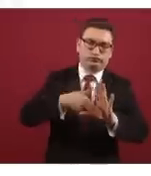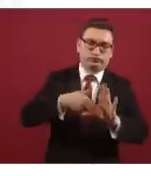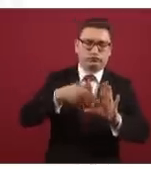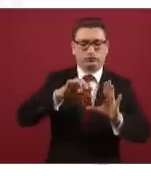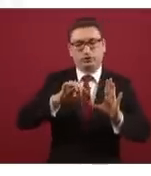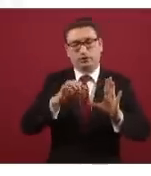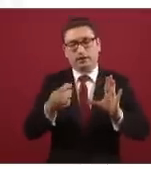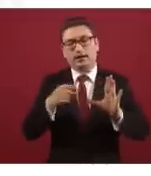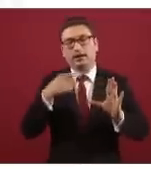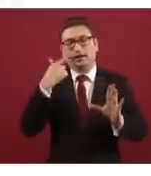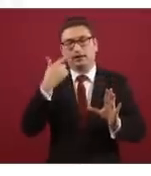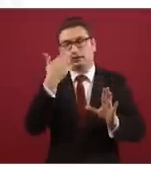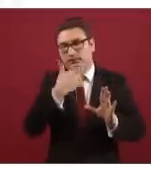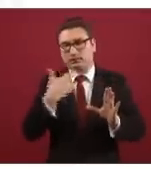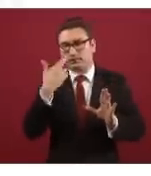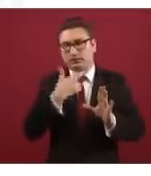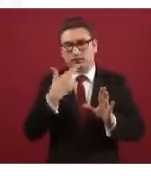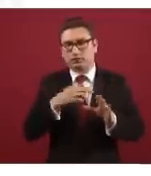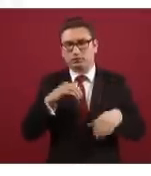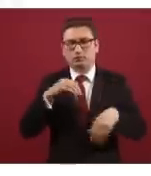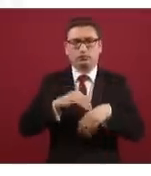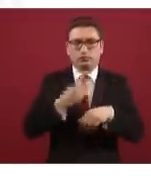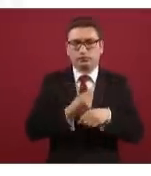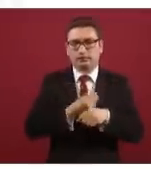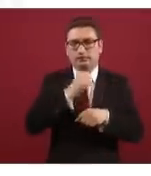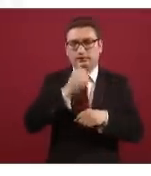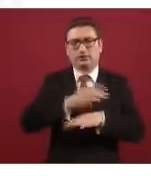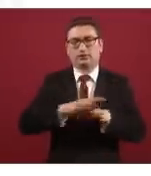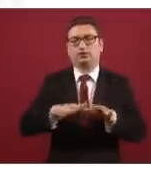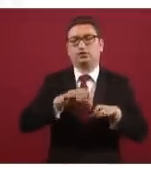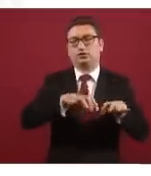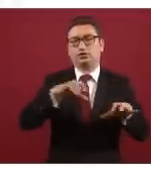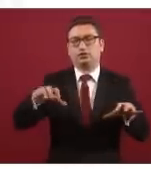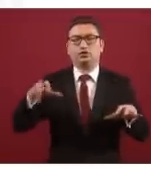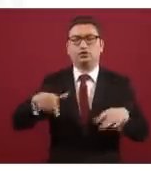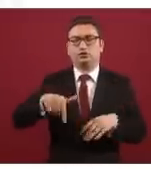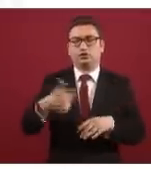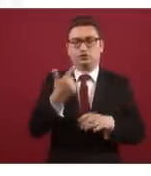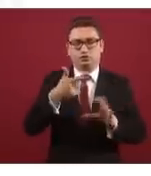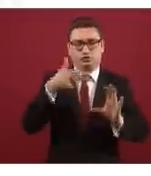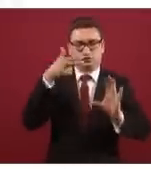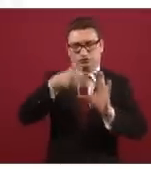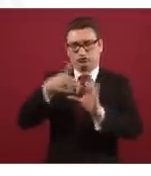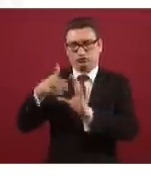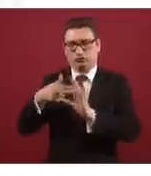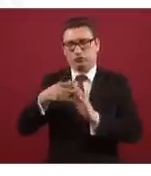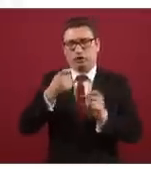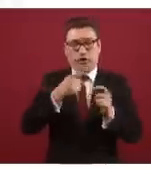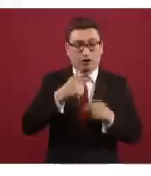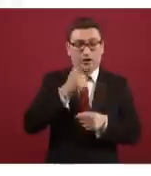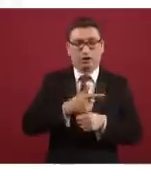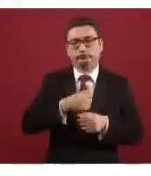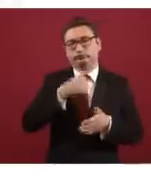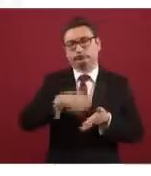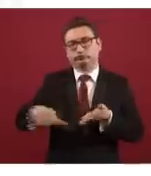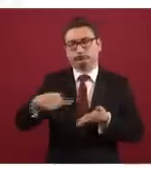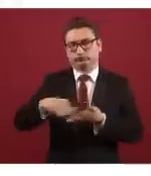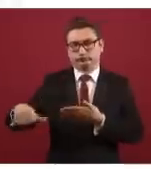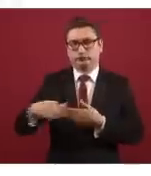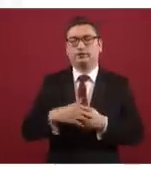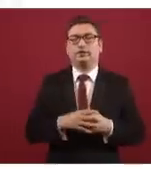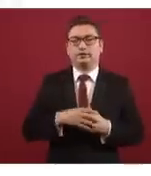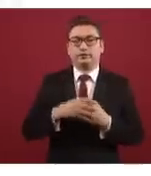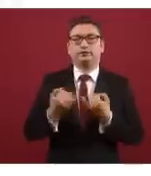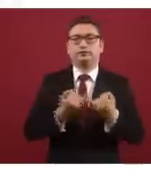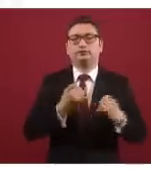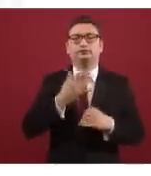o colocan este tipo de aditamentos. Fueron 12 bombas que fueron inmovilizadas por este motivo. Las gasolineras